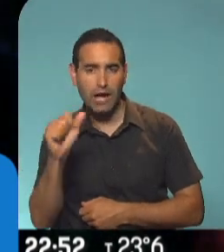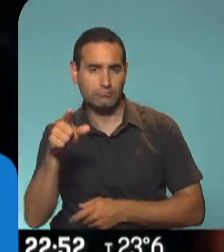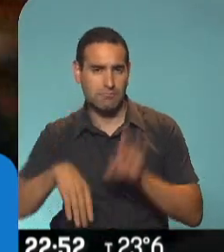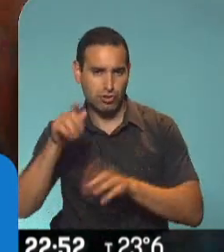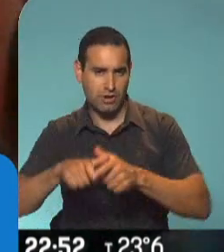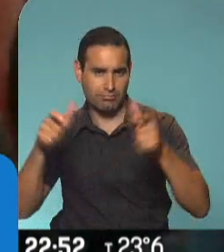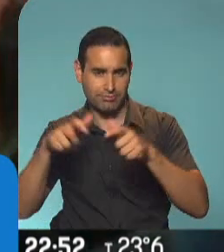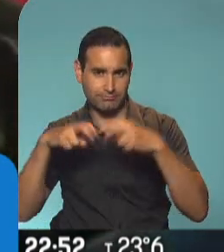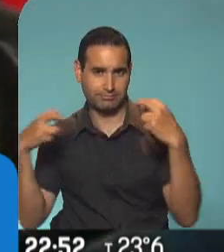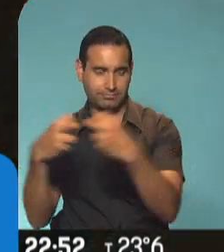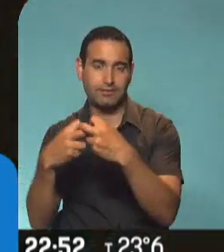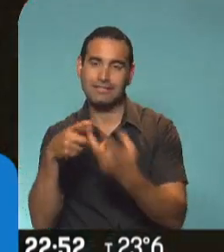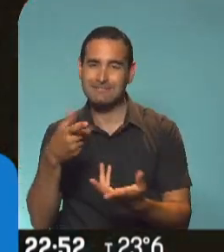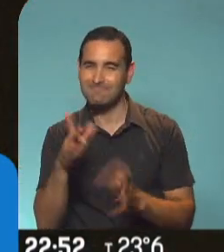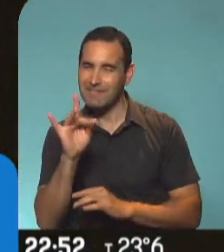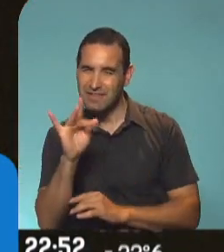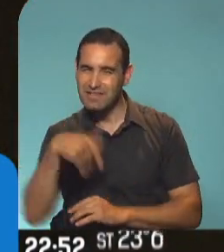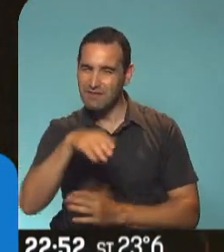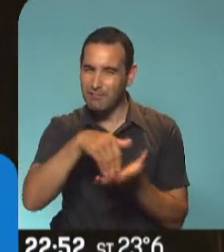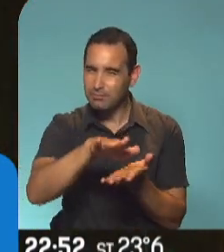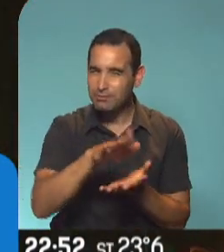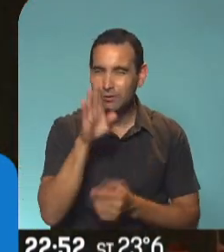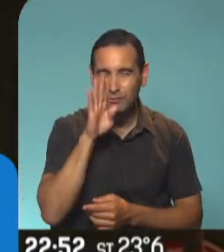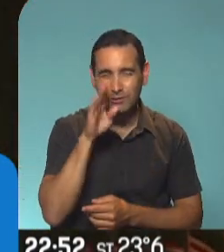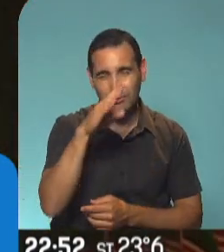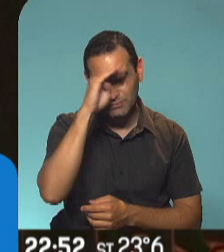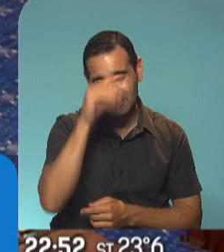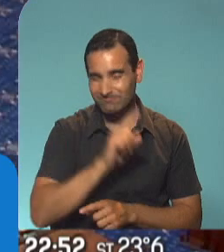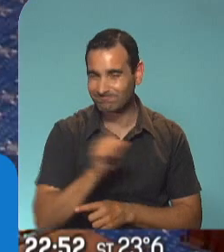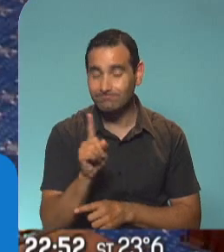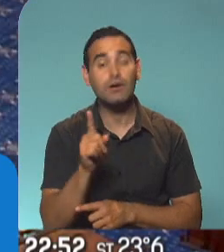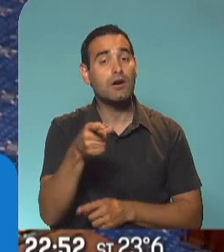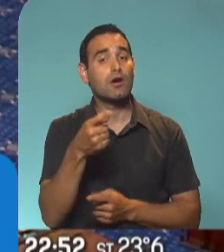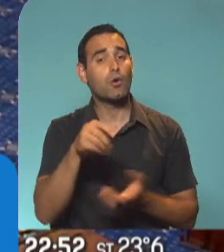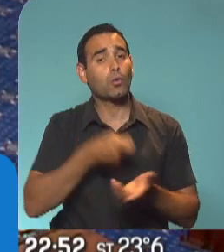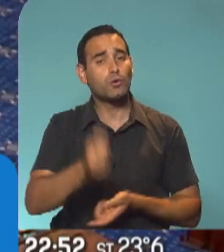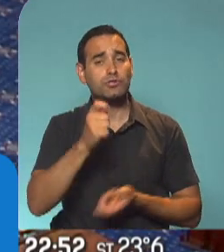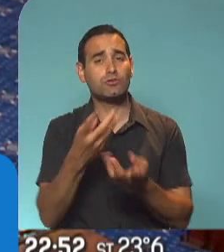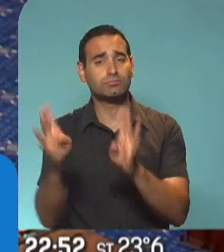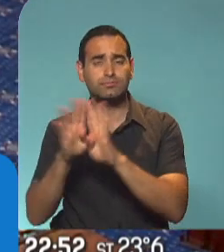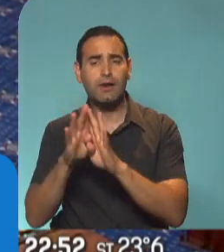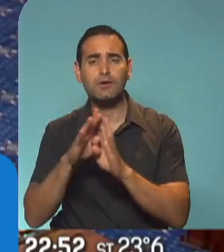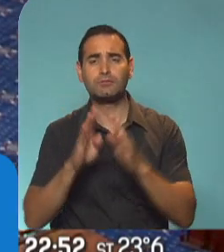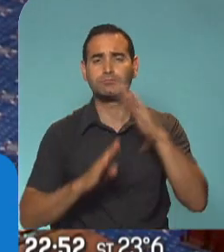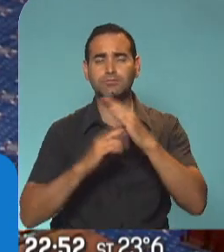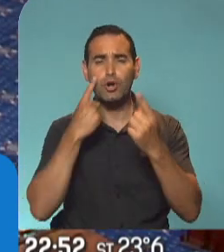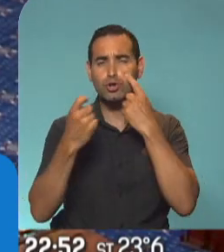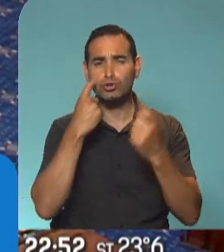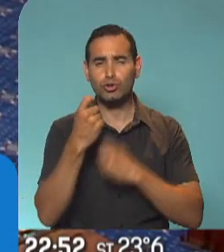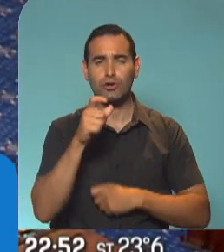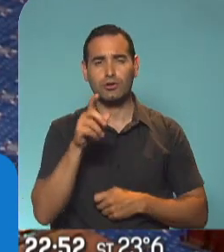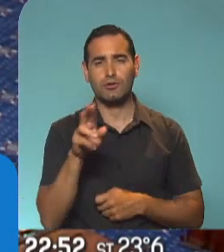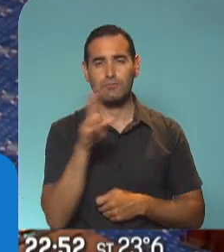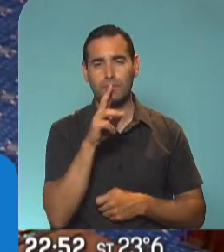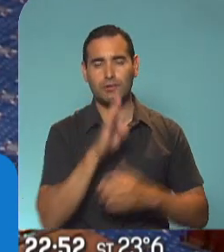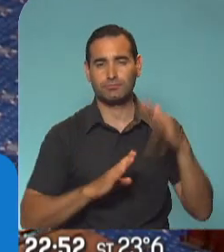lo que vuelve altamente improbable la destitución del presidente. El juicio en el Senado es supervisado por quien ejerza la presidencia de la Corte Suprema de los